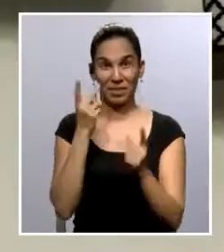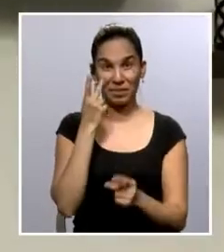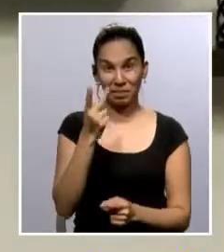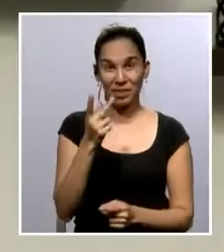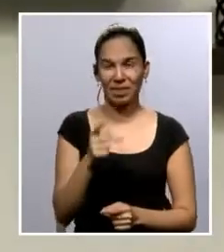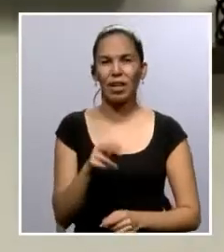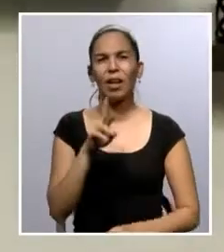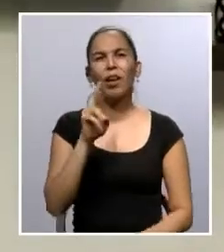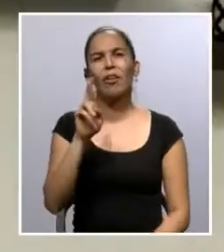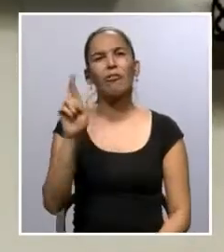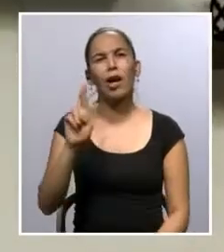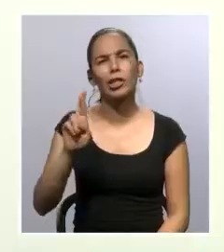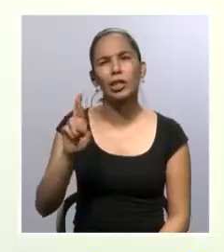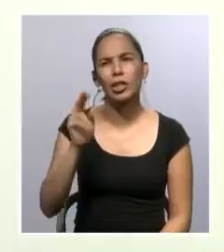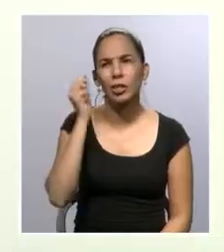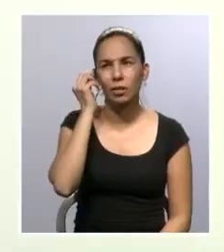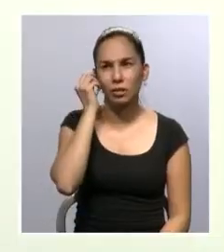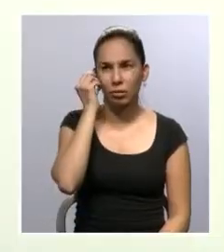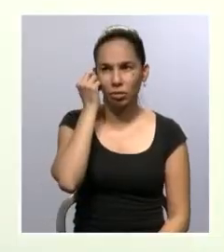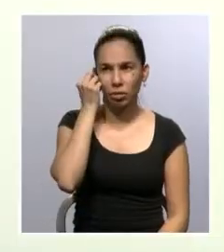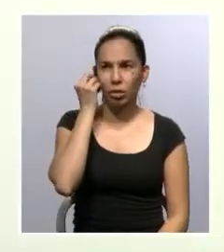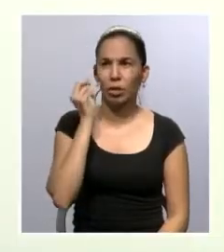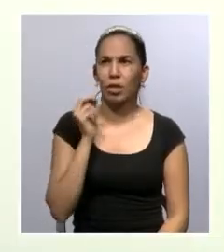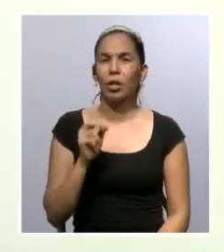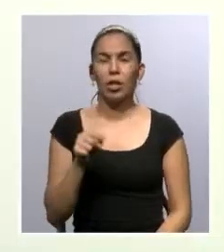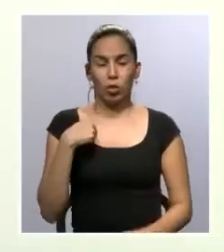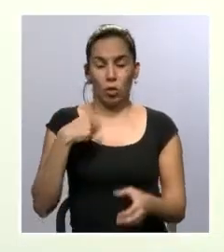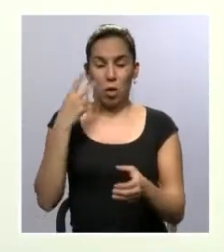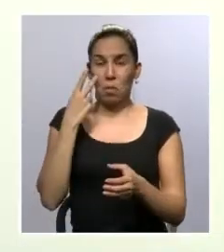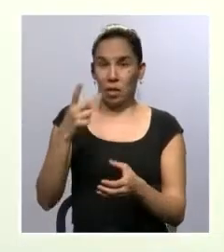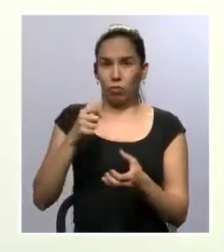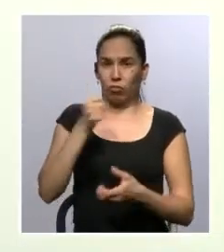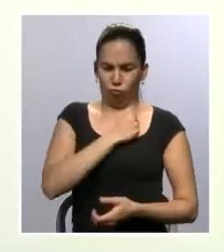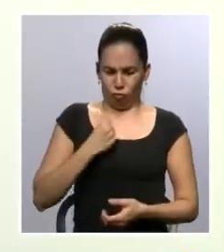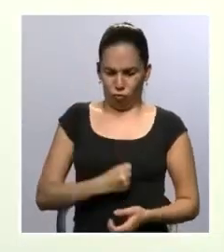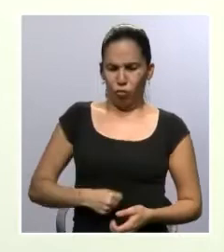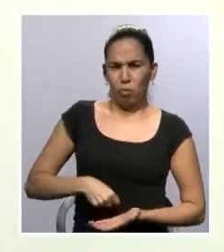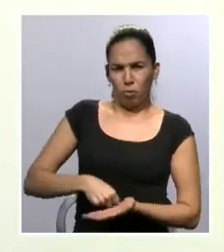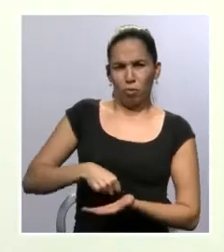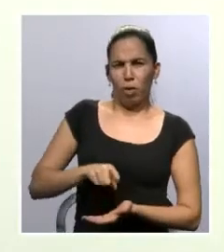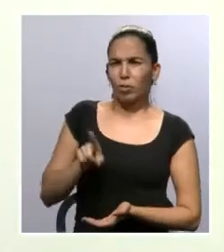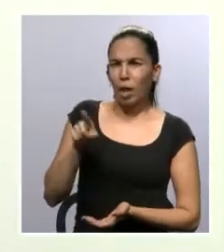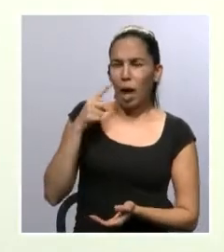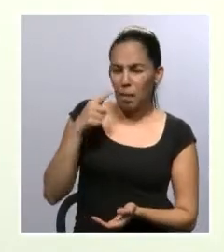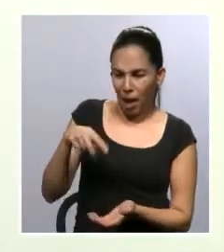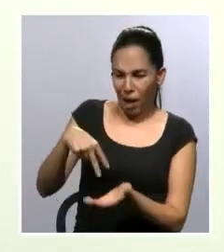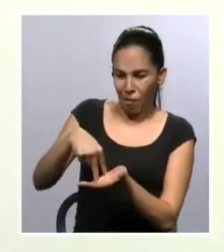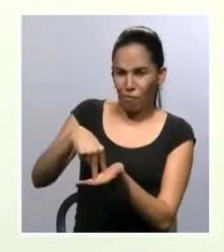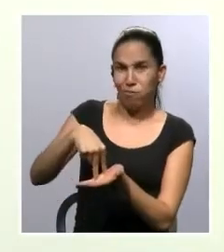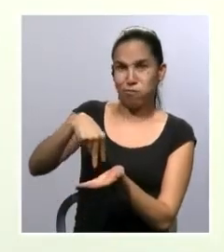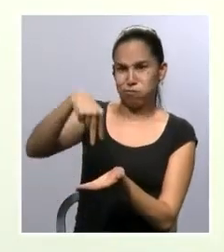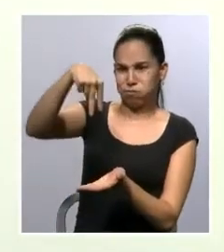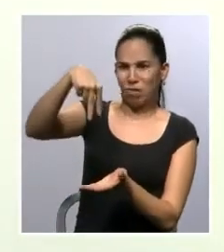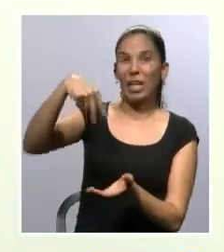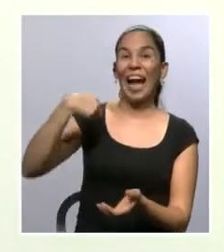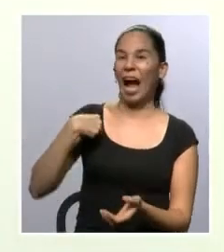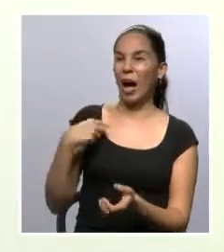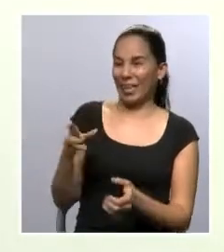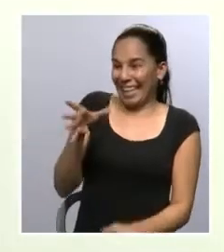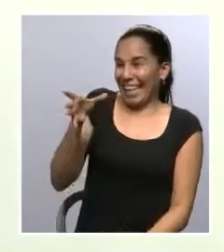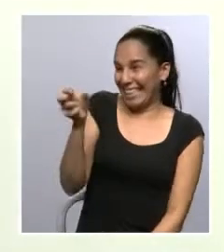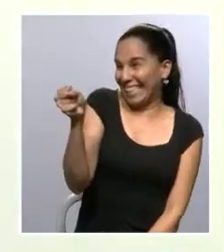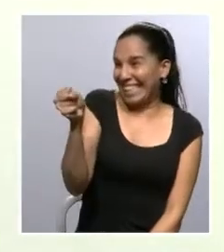la televisión. Rajiv, por ejemplo, bueno, cuando Superman levita, no tenemos a alguien estripando el mundo, por así decirlo. Para que él se